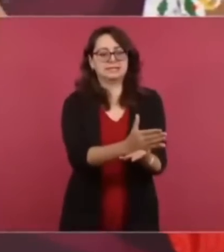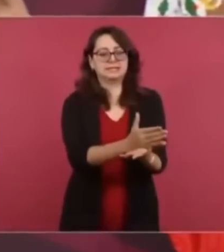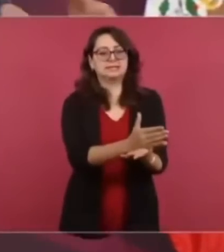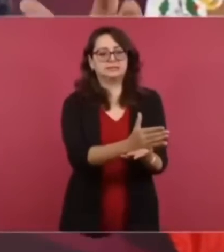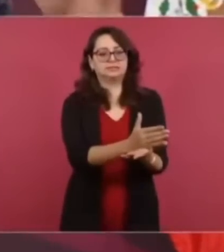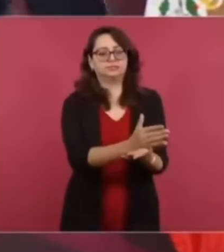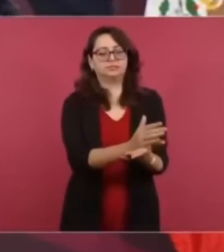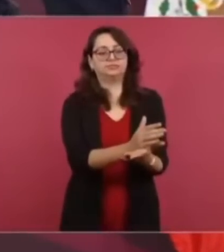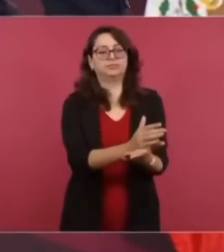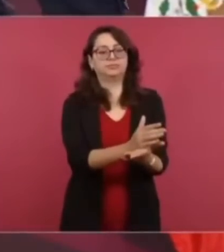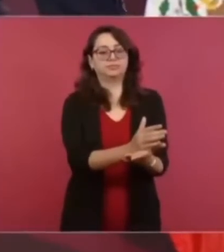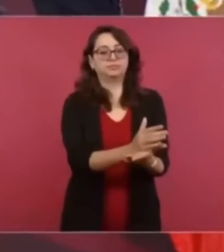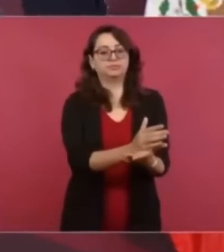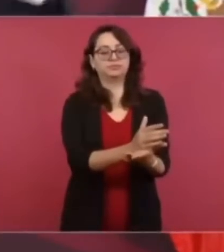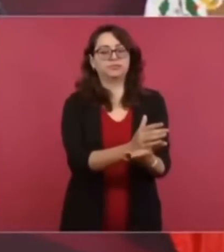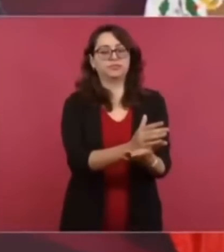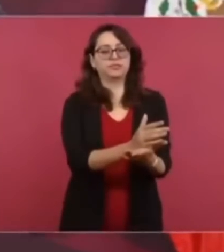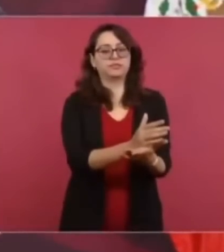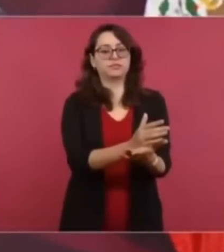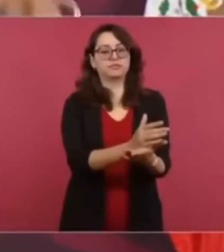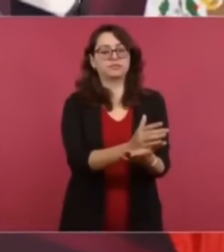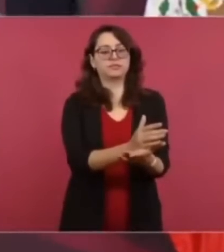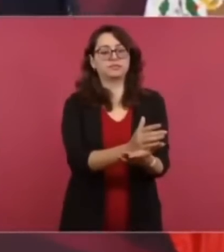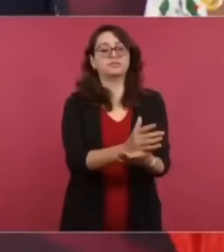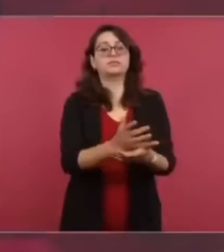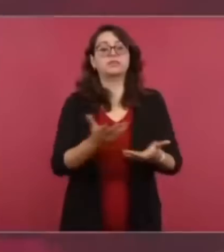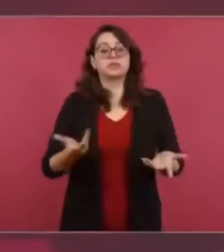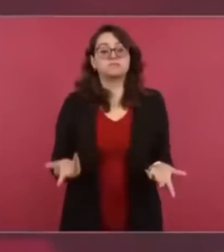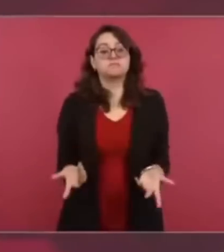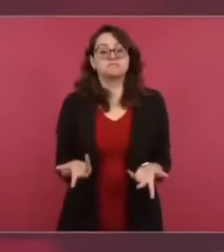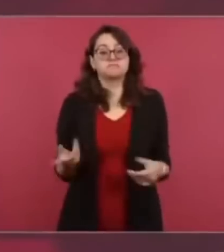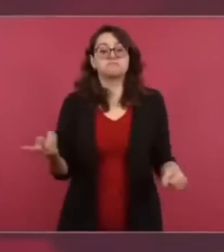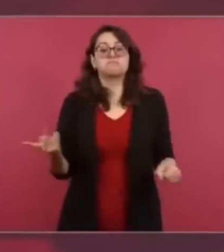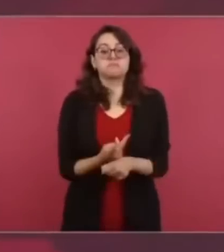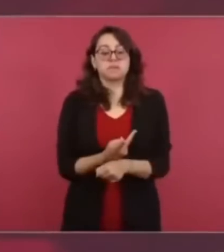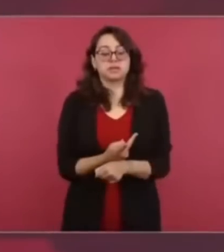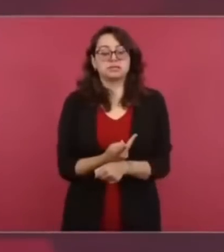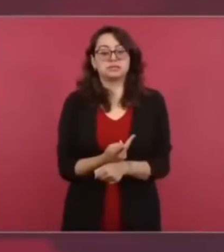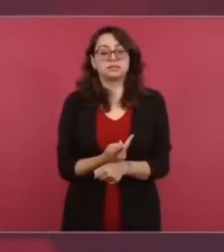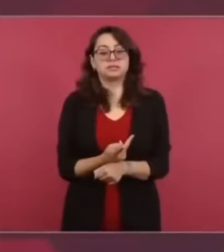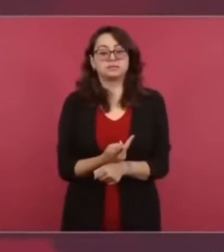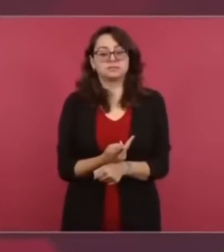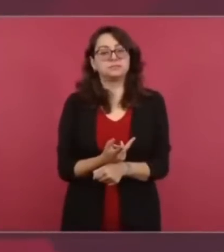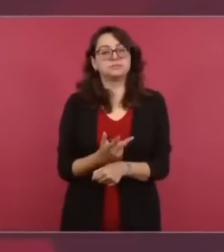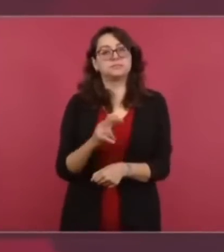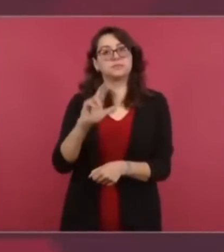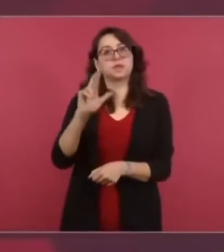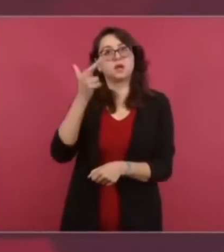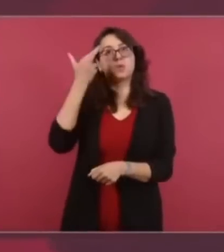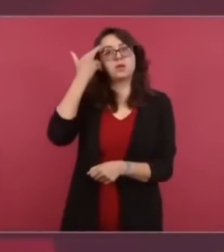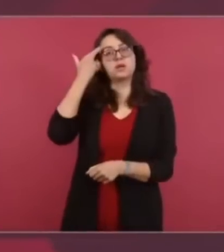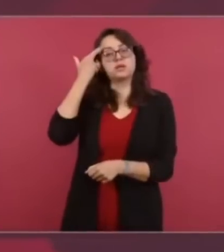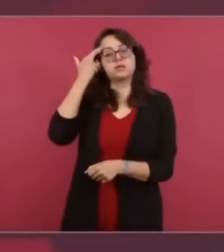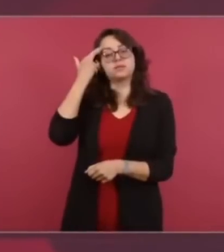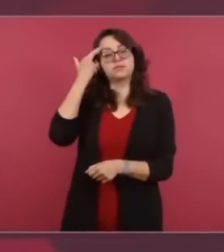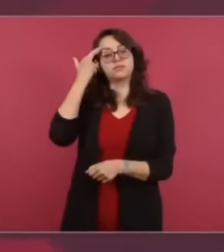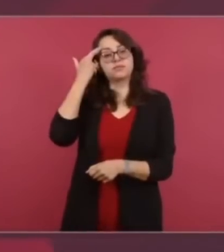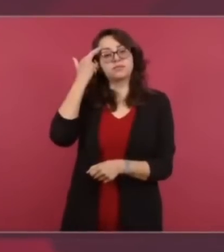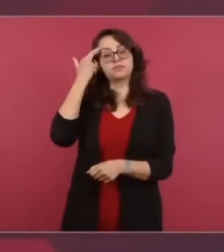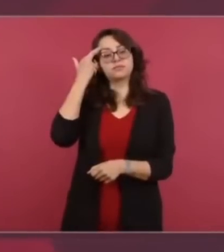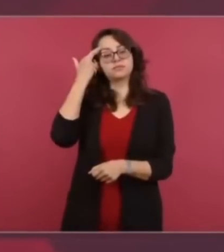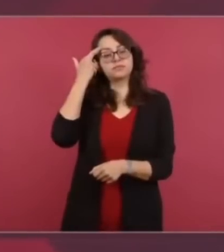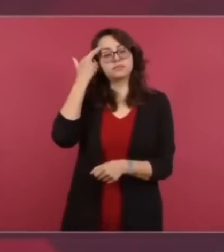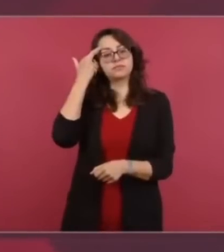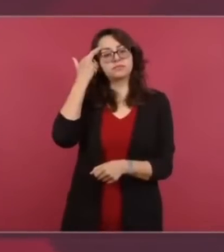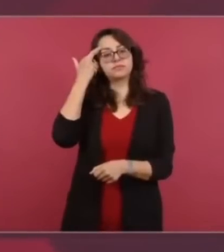porque venía la reforma y luego en aquellos tiempos como ahora, pero antes siempre he dicho era